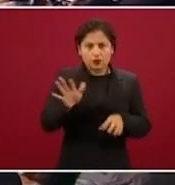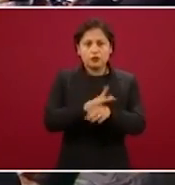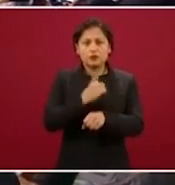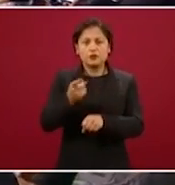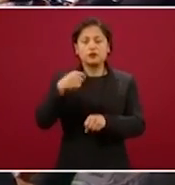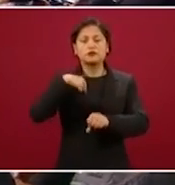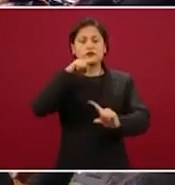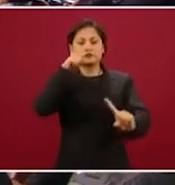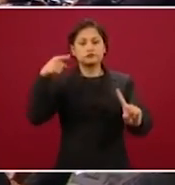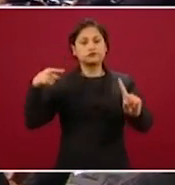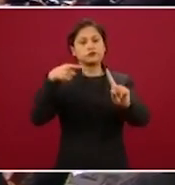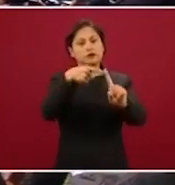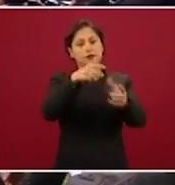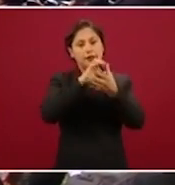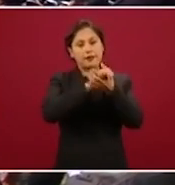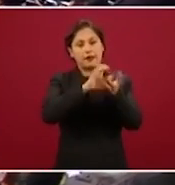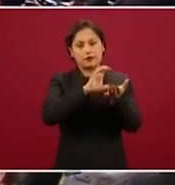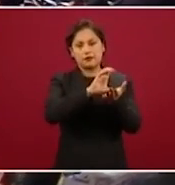tandas.